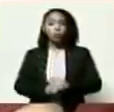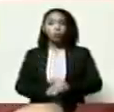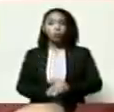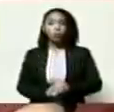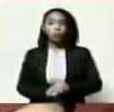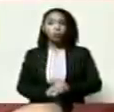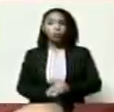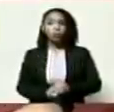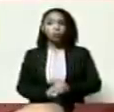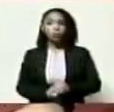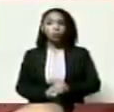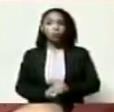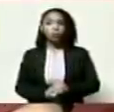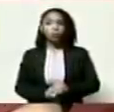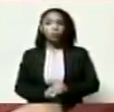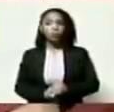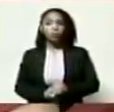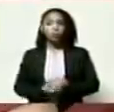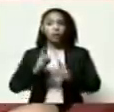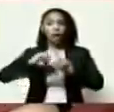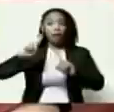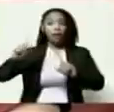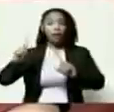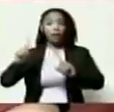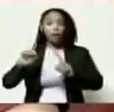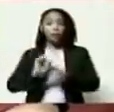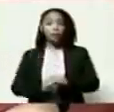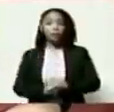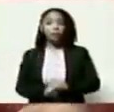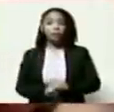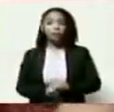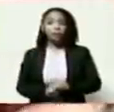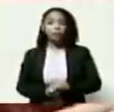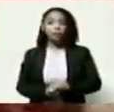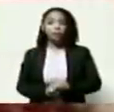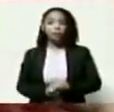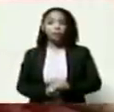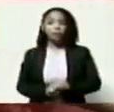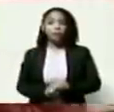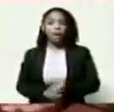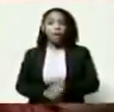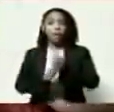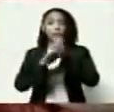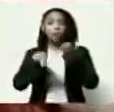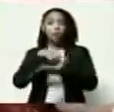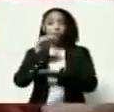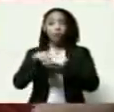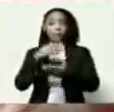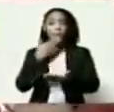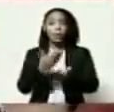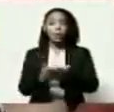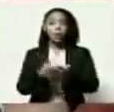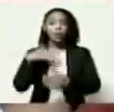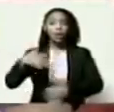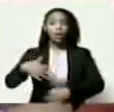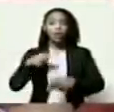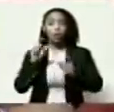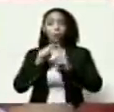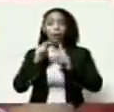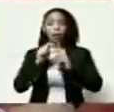de energía eléctrica, la dirección nacional, pidió un derecho de palabra en la dirección